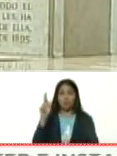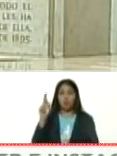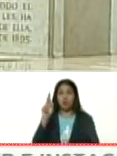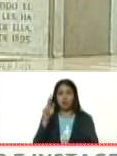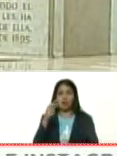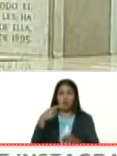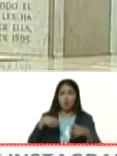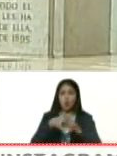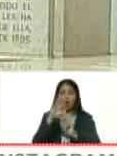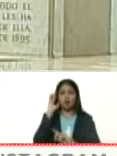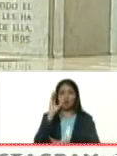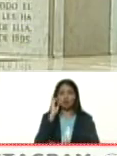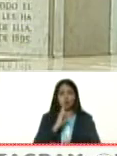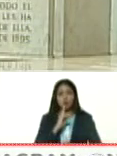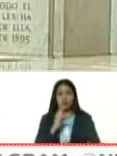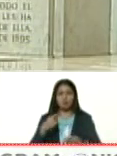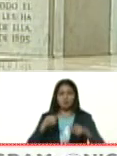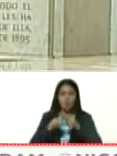Angostura.